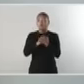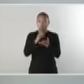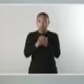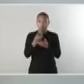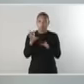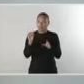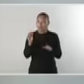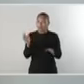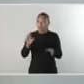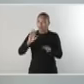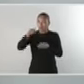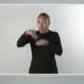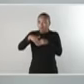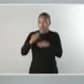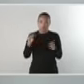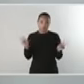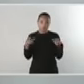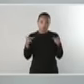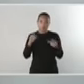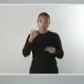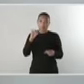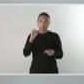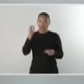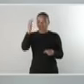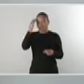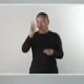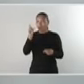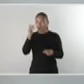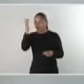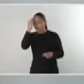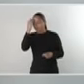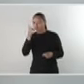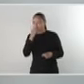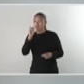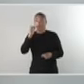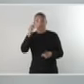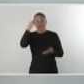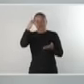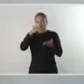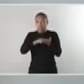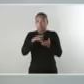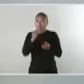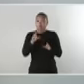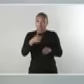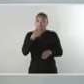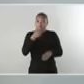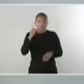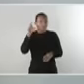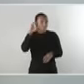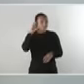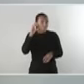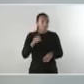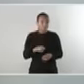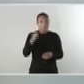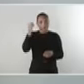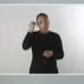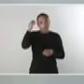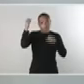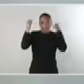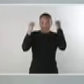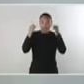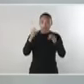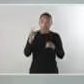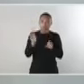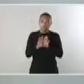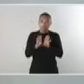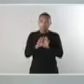si le crees cuando conoces de él ya te da risa cuando lo escuchas imagínate columna Armada